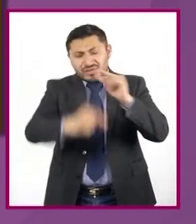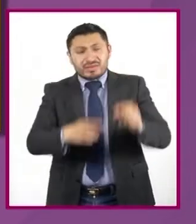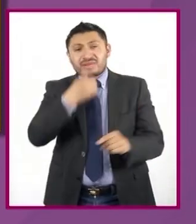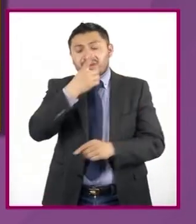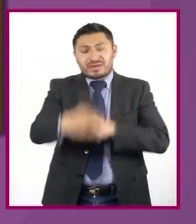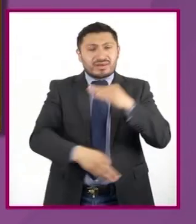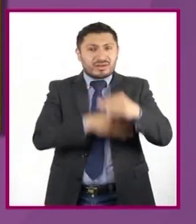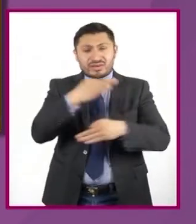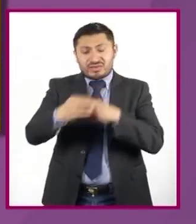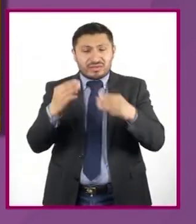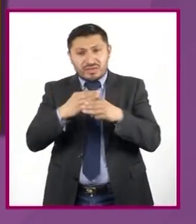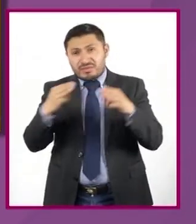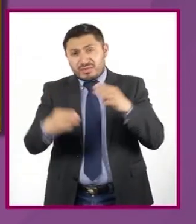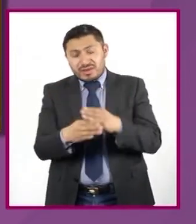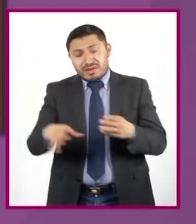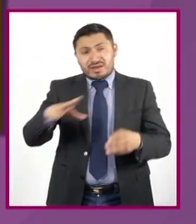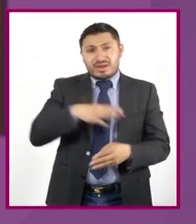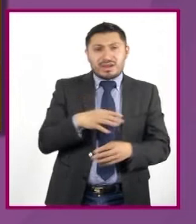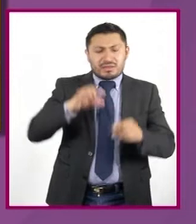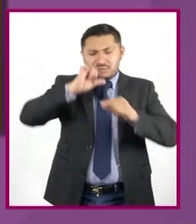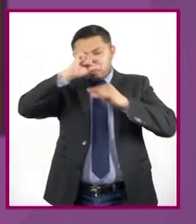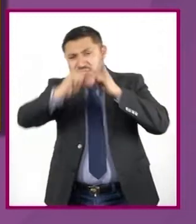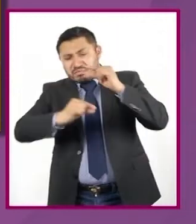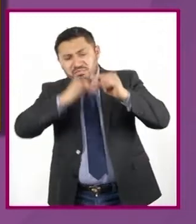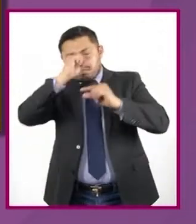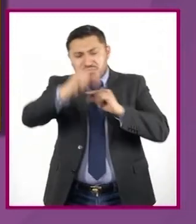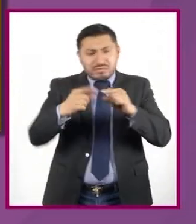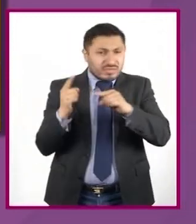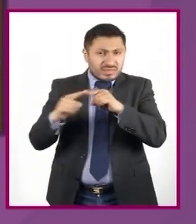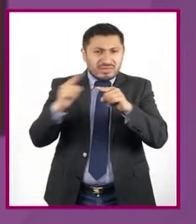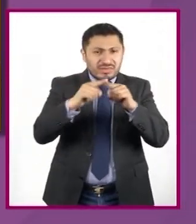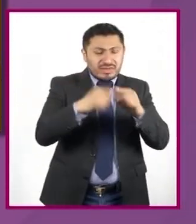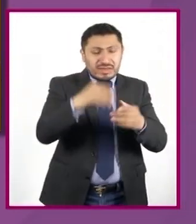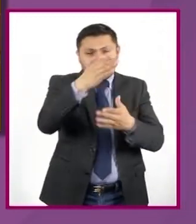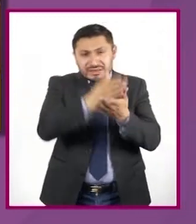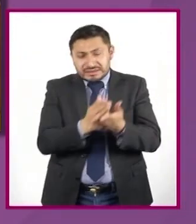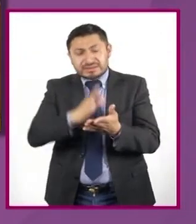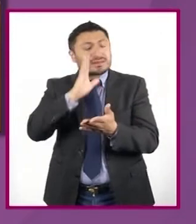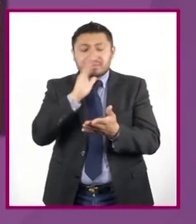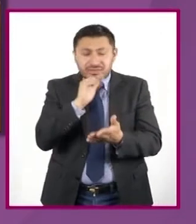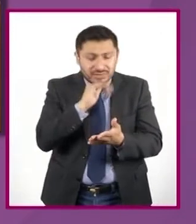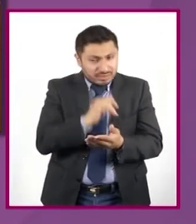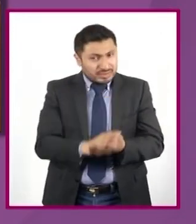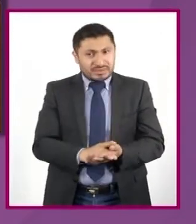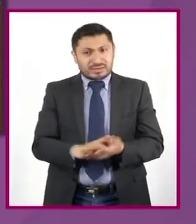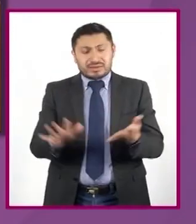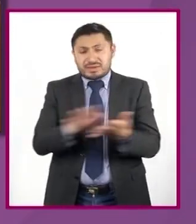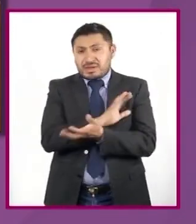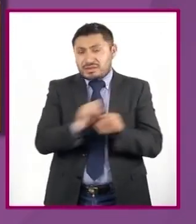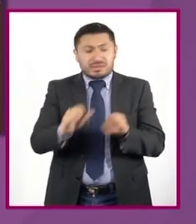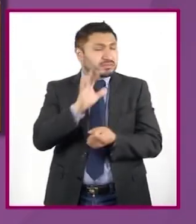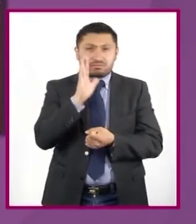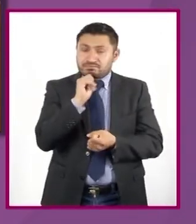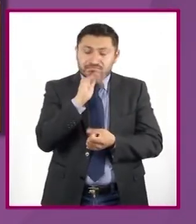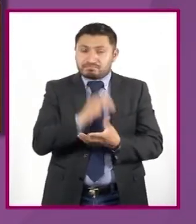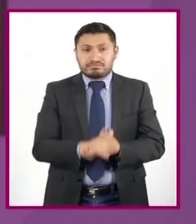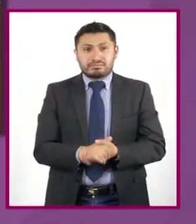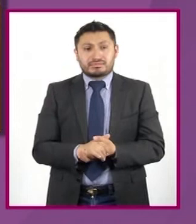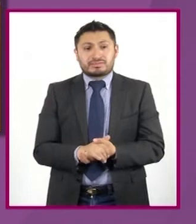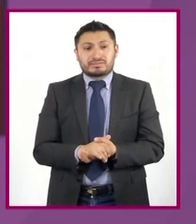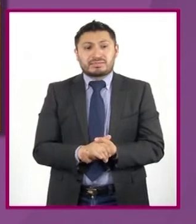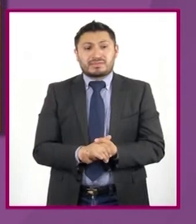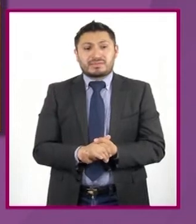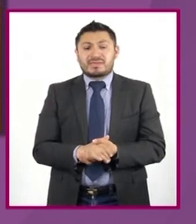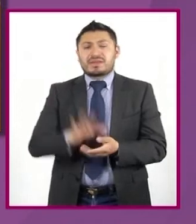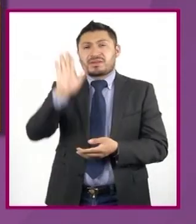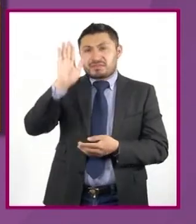por átomos de diferentes masas, indivisibles e indestructibles. Suena muy bien. Si lo usamos